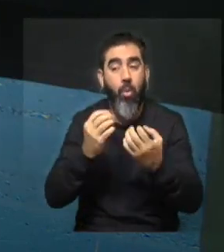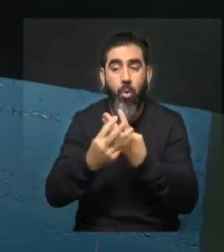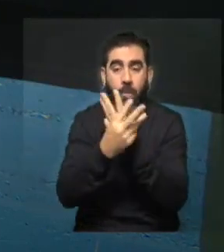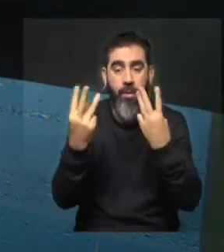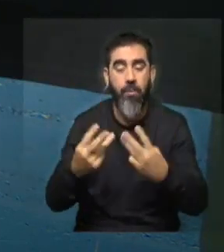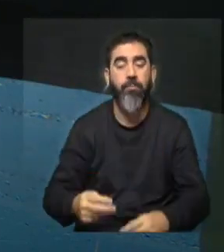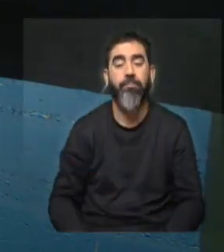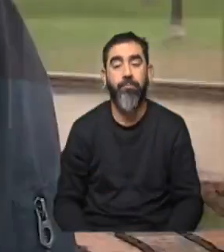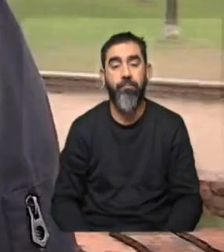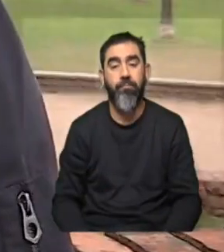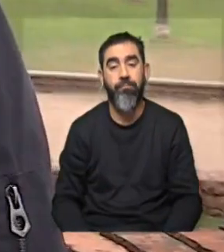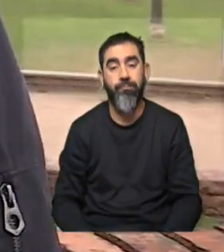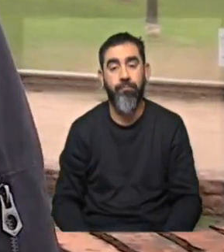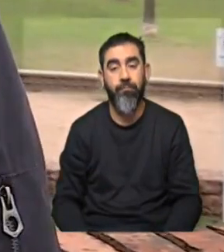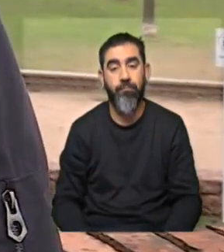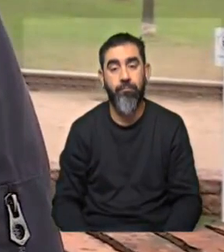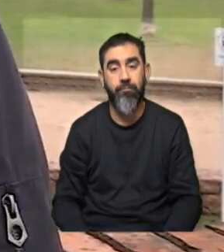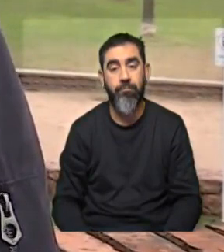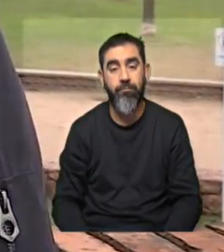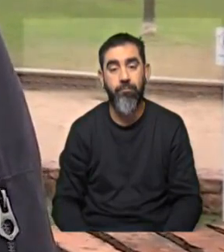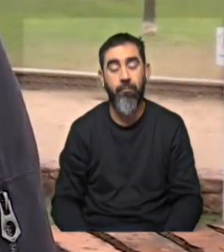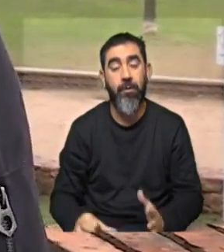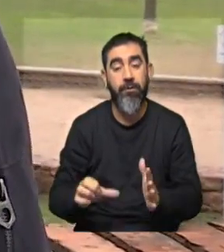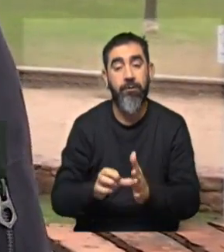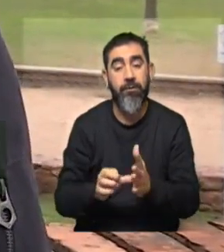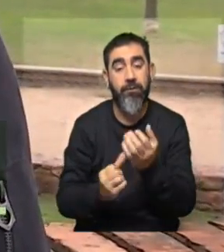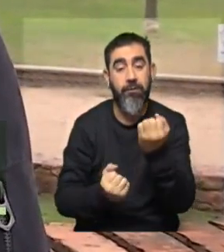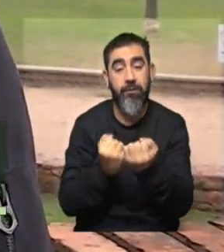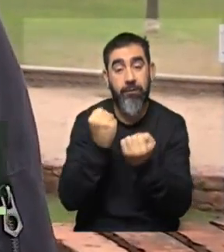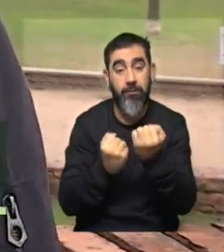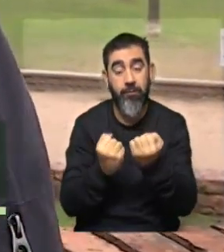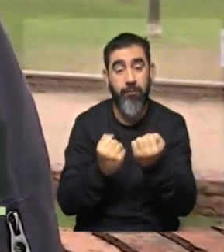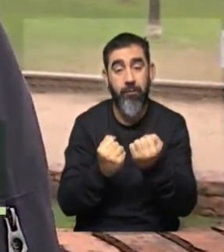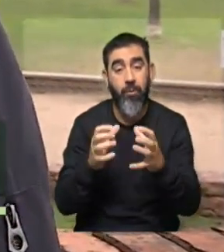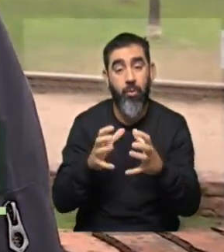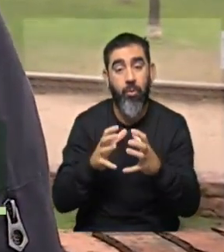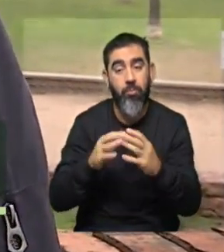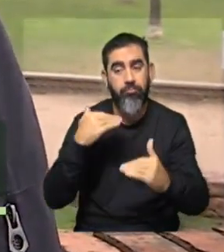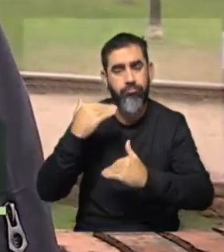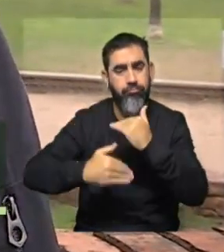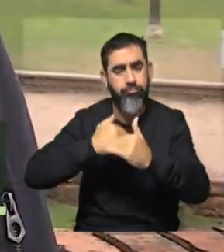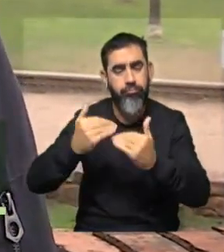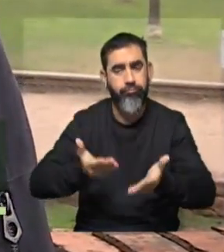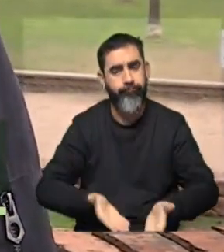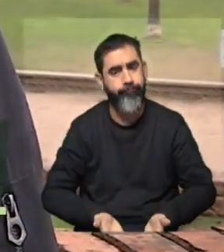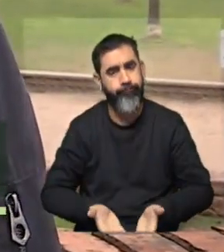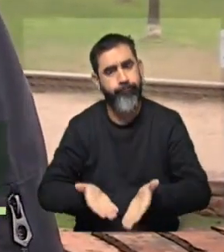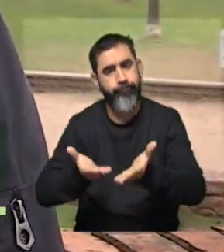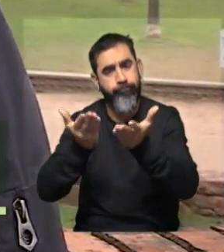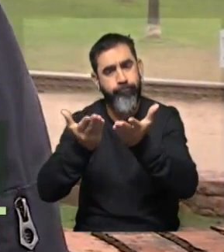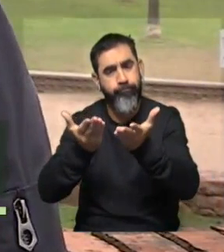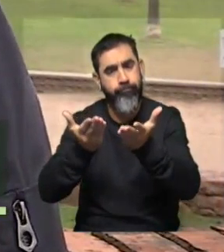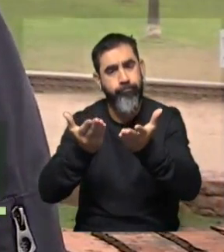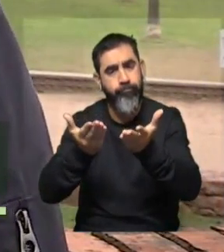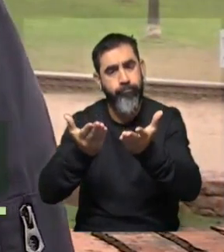país lo que se ve es que el sistema financiero es uno de los sectores más dinámicos con un crecimiento que